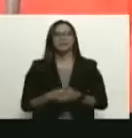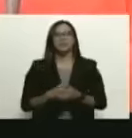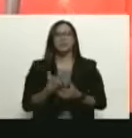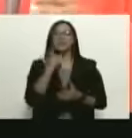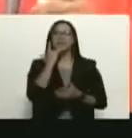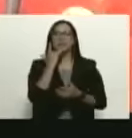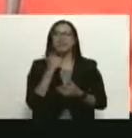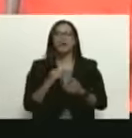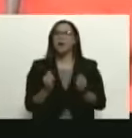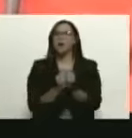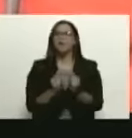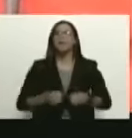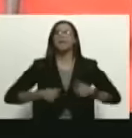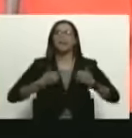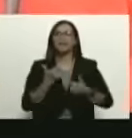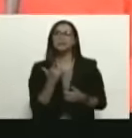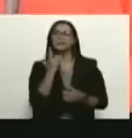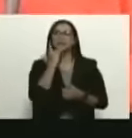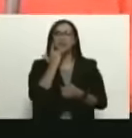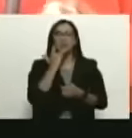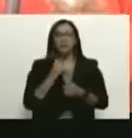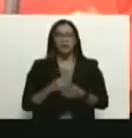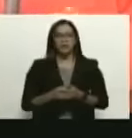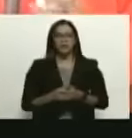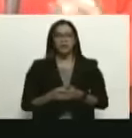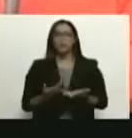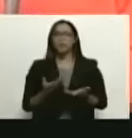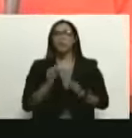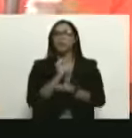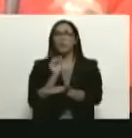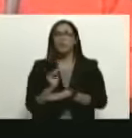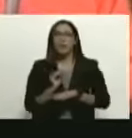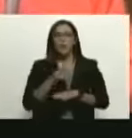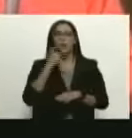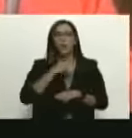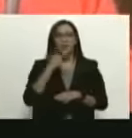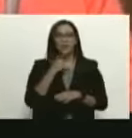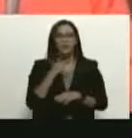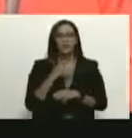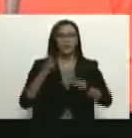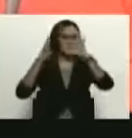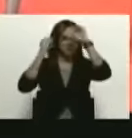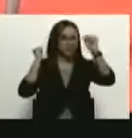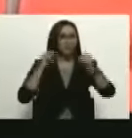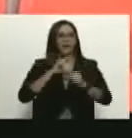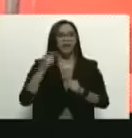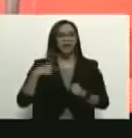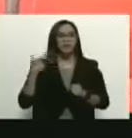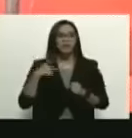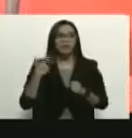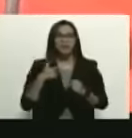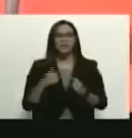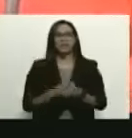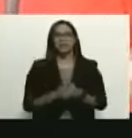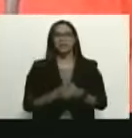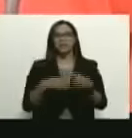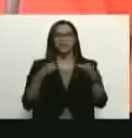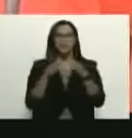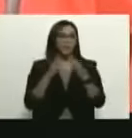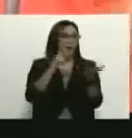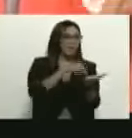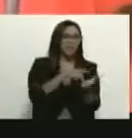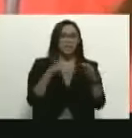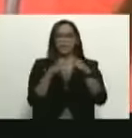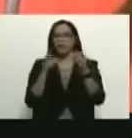dignidad, o con la más alta dignidad, con el más alto cuidado político, diplomático, para no caer en provocaciones, sectores aquí, sectores